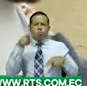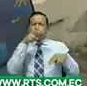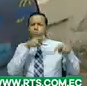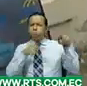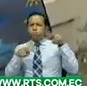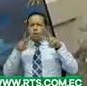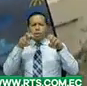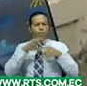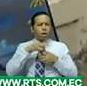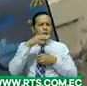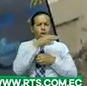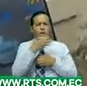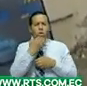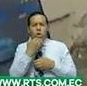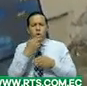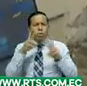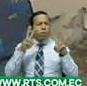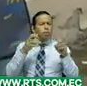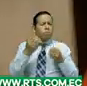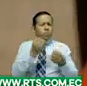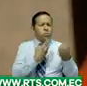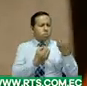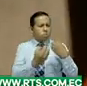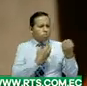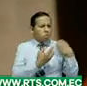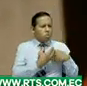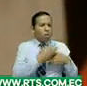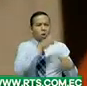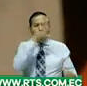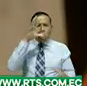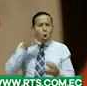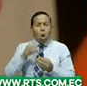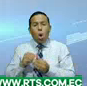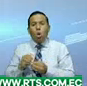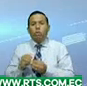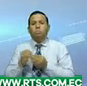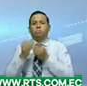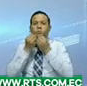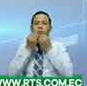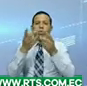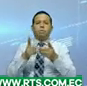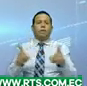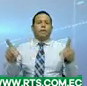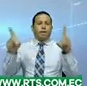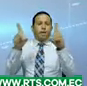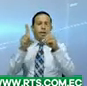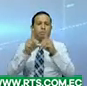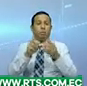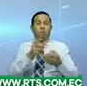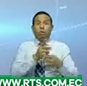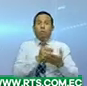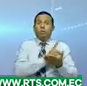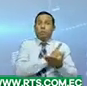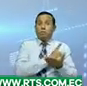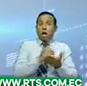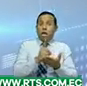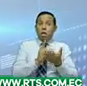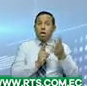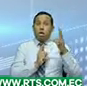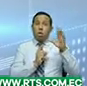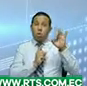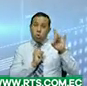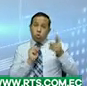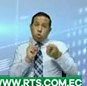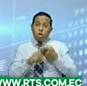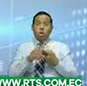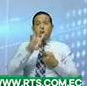realiza el personal de salud municipal en 24 sectores de Guayaquil. La semana de vigilancia epidemiológica del 8 al 14 de febrero